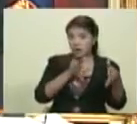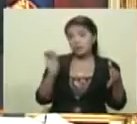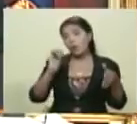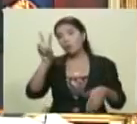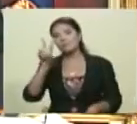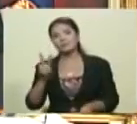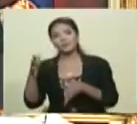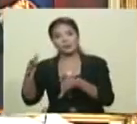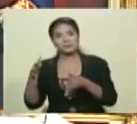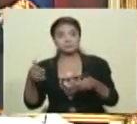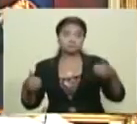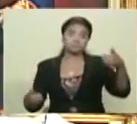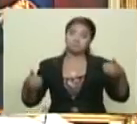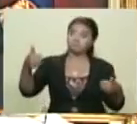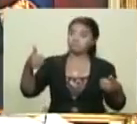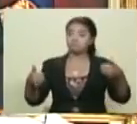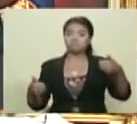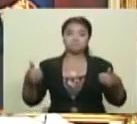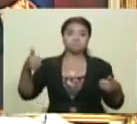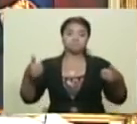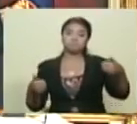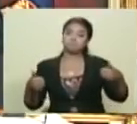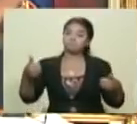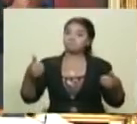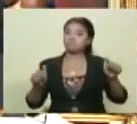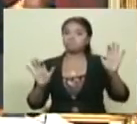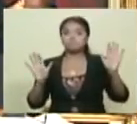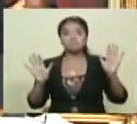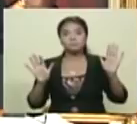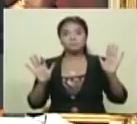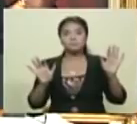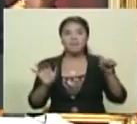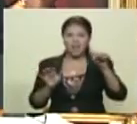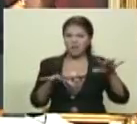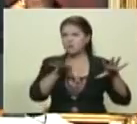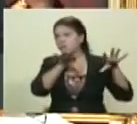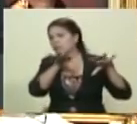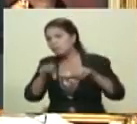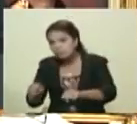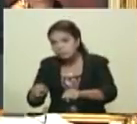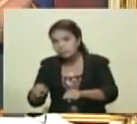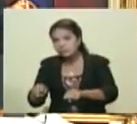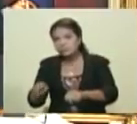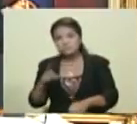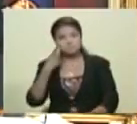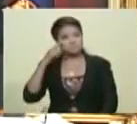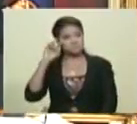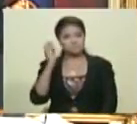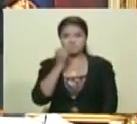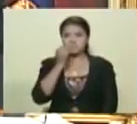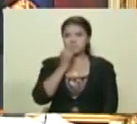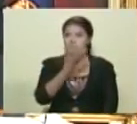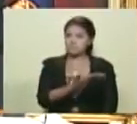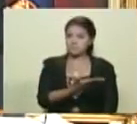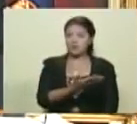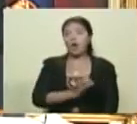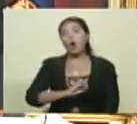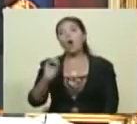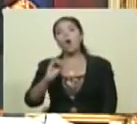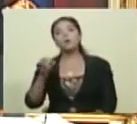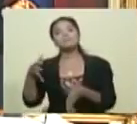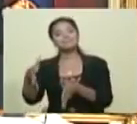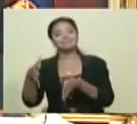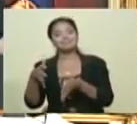Venezuela, o triunfa el intervencionismo descarado e ilegal, o triunfa la